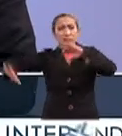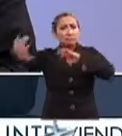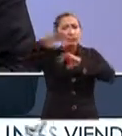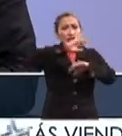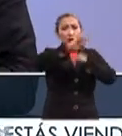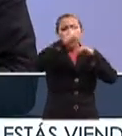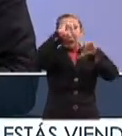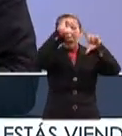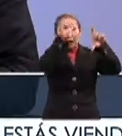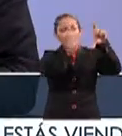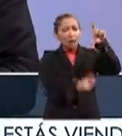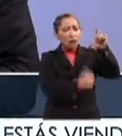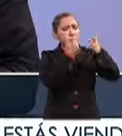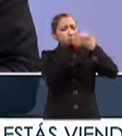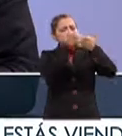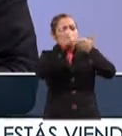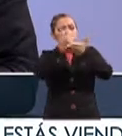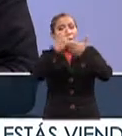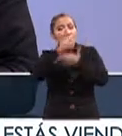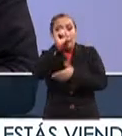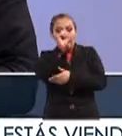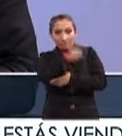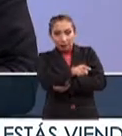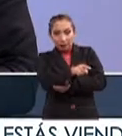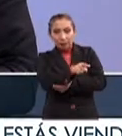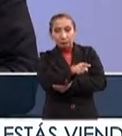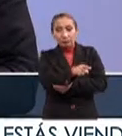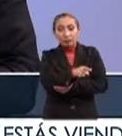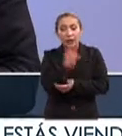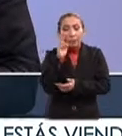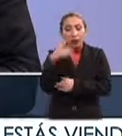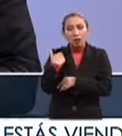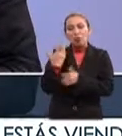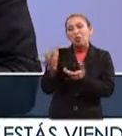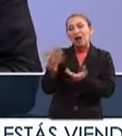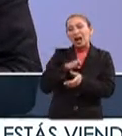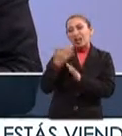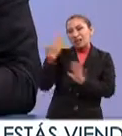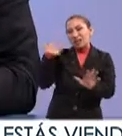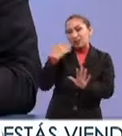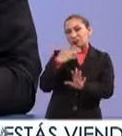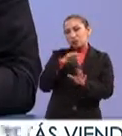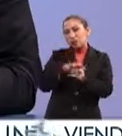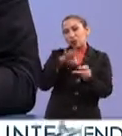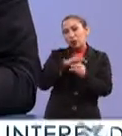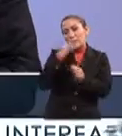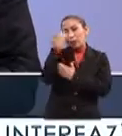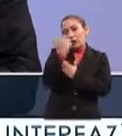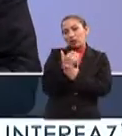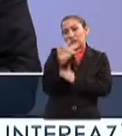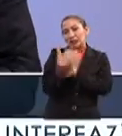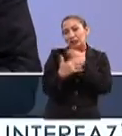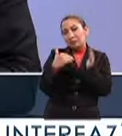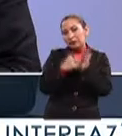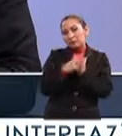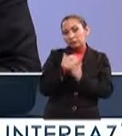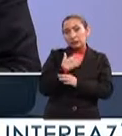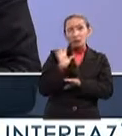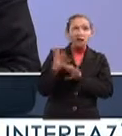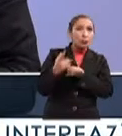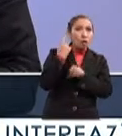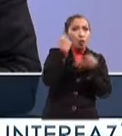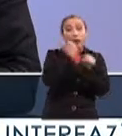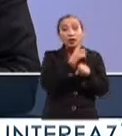largo y ancho del país, pero que derivado de la veda electoral tuvimos que disminuir a 15,000. Nuestro